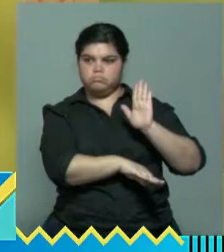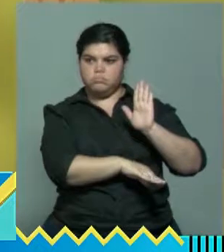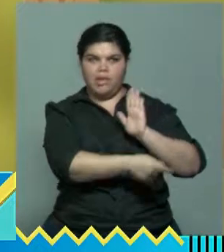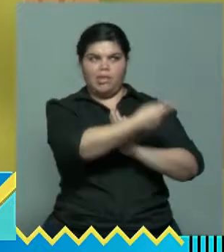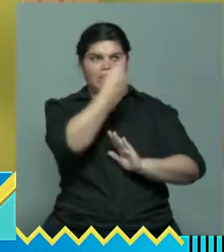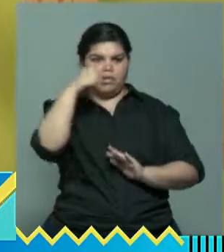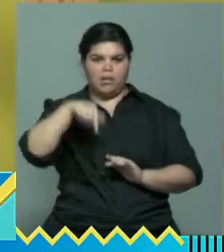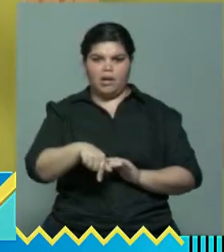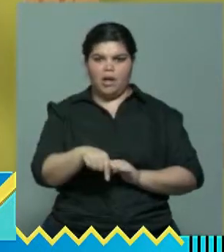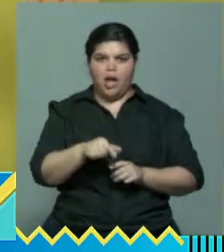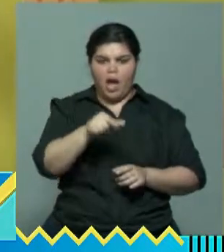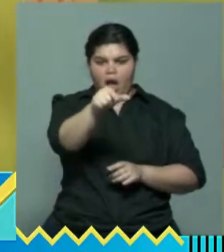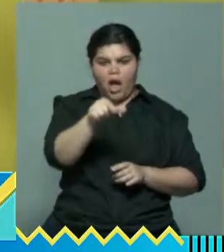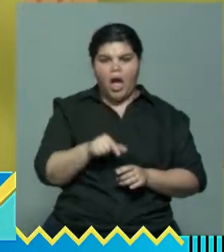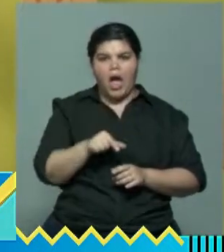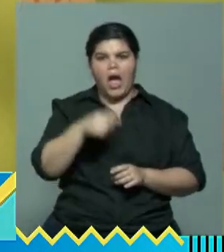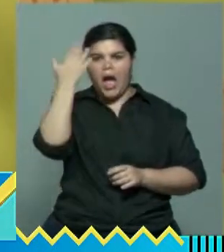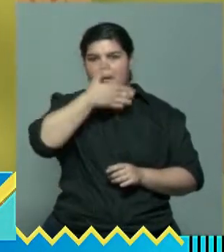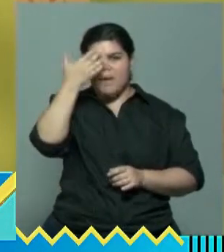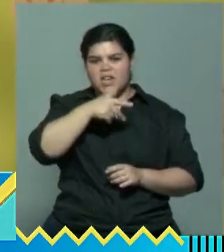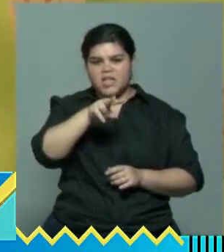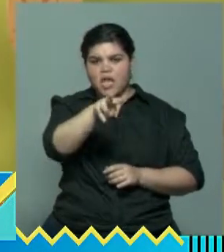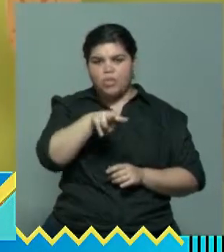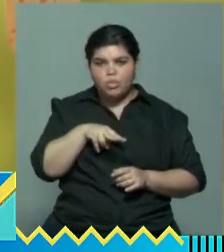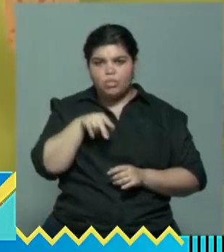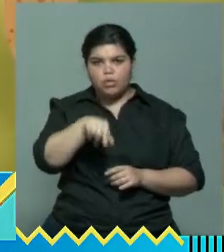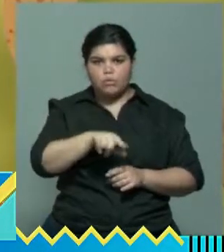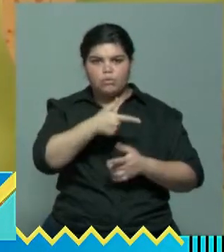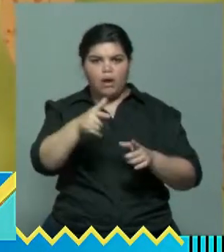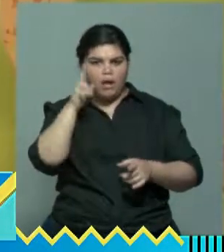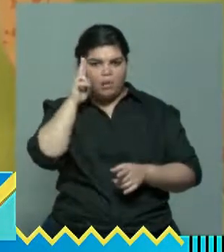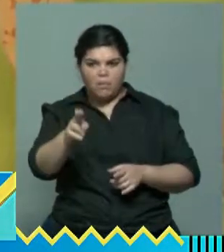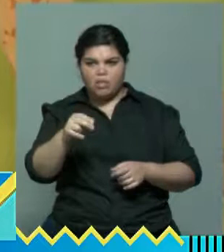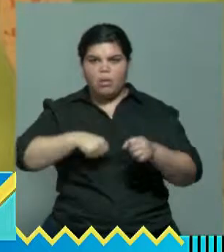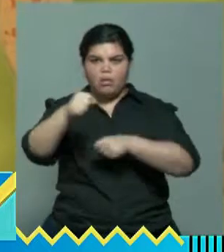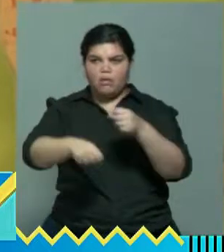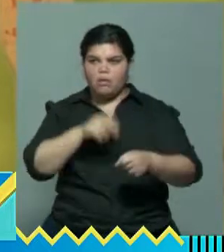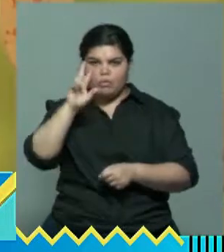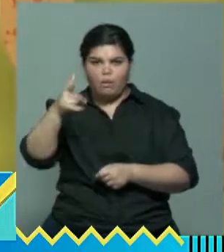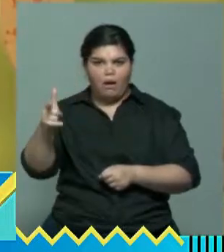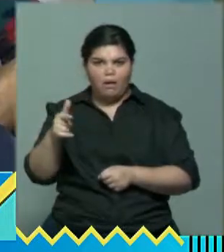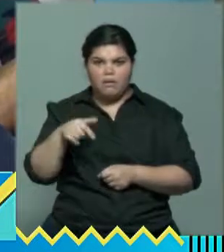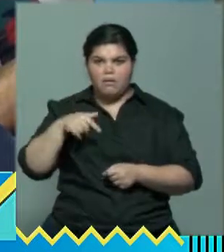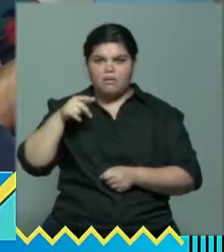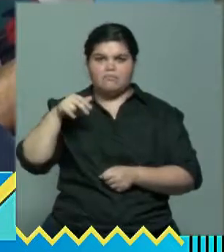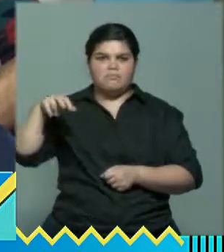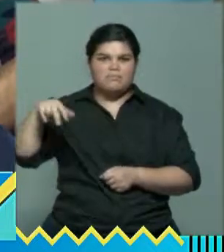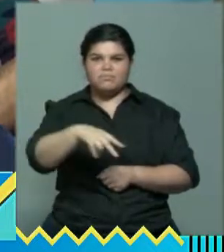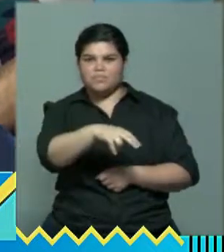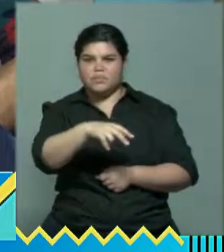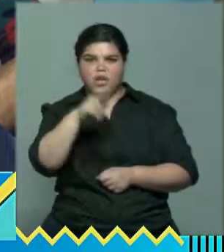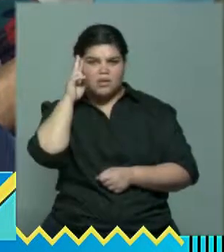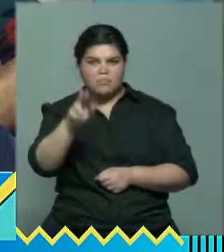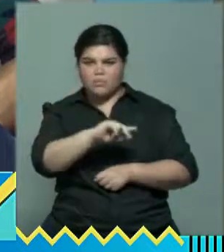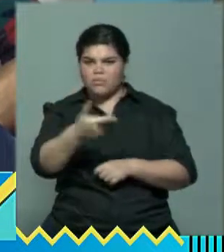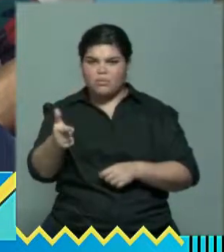respetamos la doble línea amarilla, no se respeta el peatón, no se respeta el ciclista. La idea de esto es crear conciencia. Yo